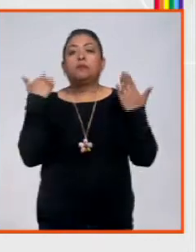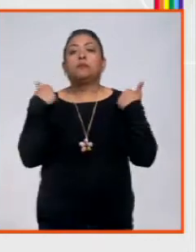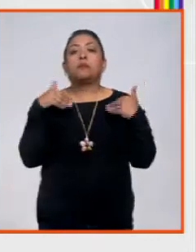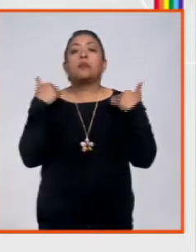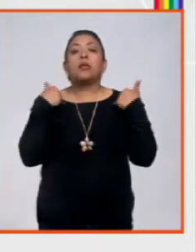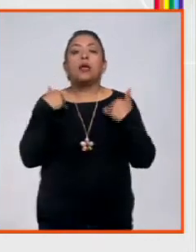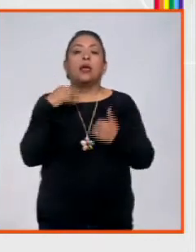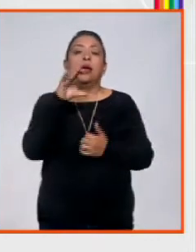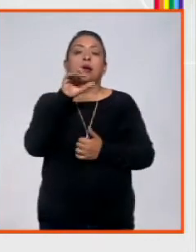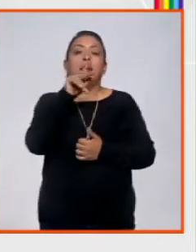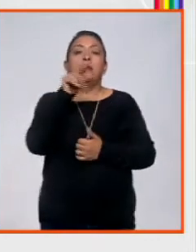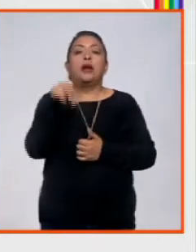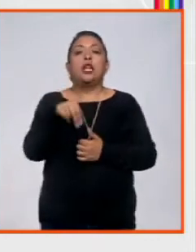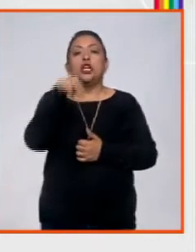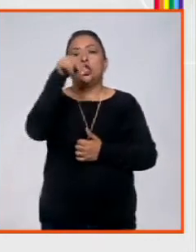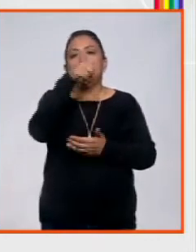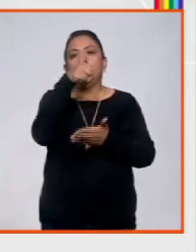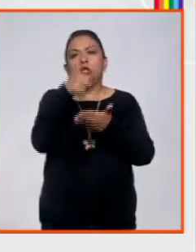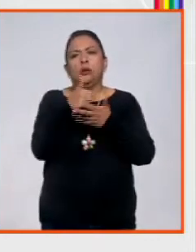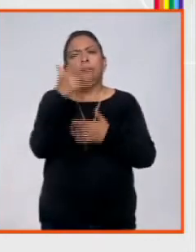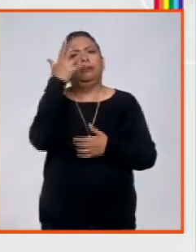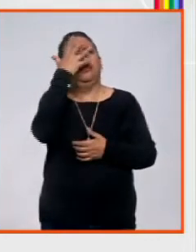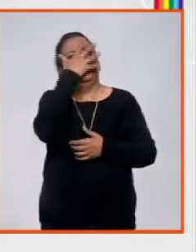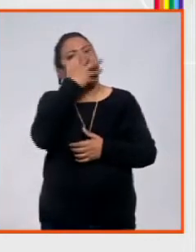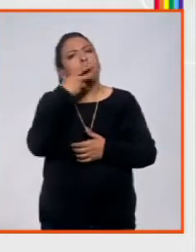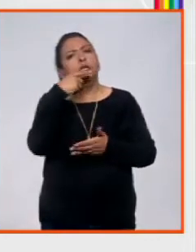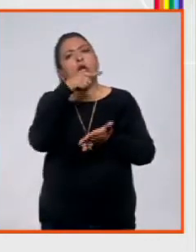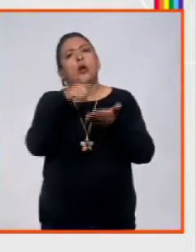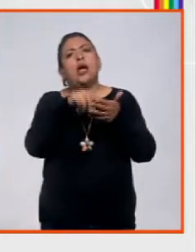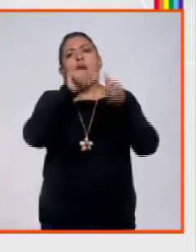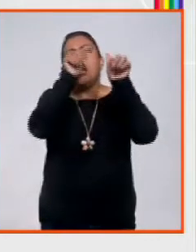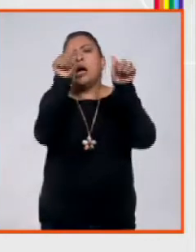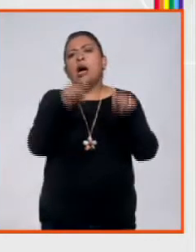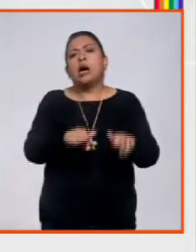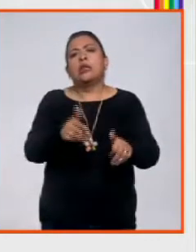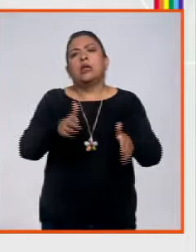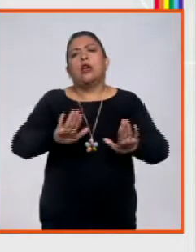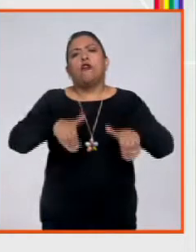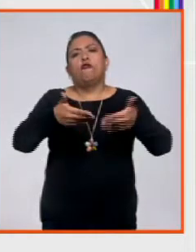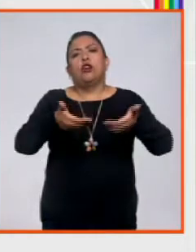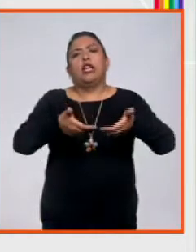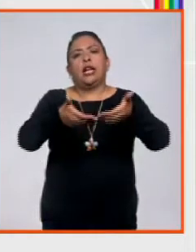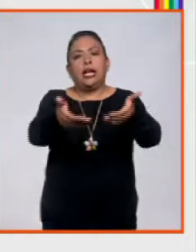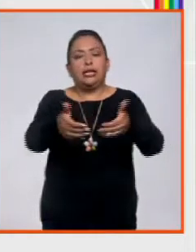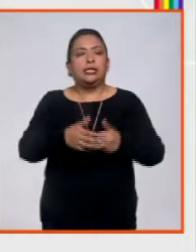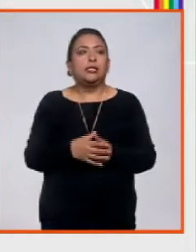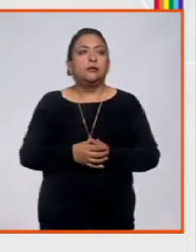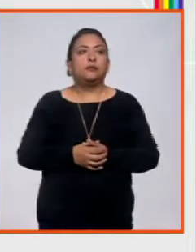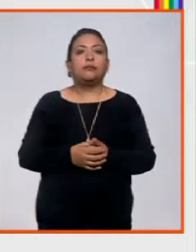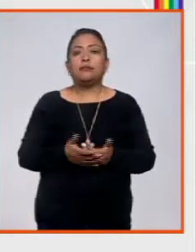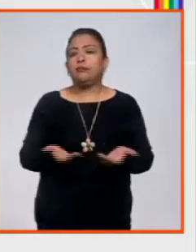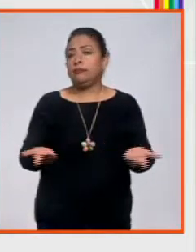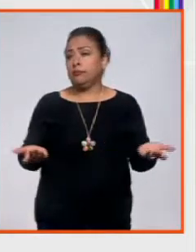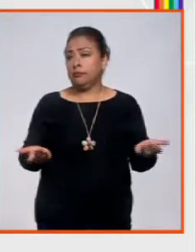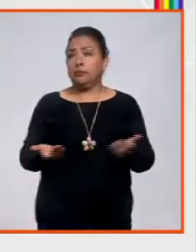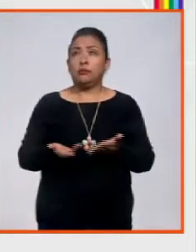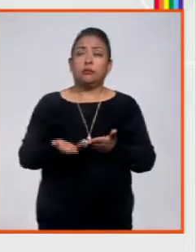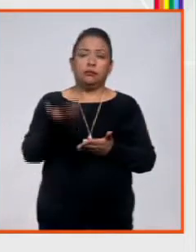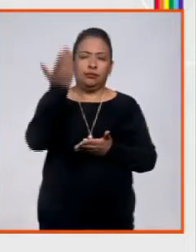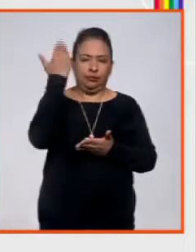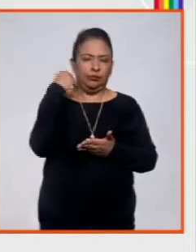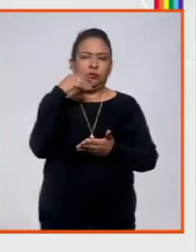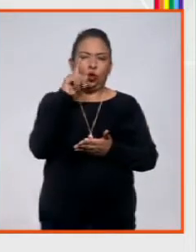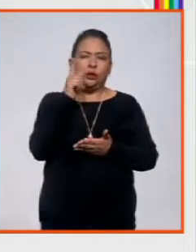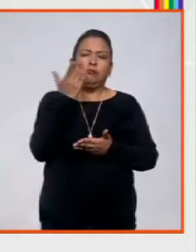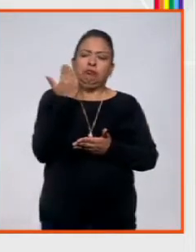capanna al norte de la ciudad todo un paraíso para el arte callejero bueno marialuz no hace tanto tiempo nos